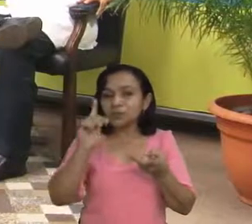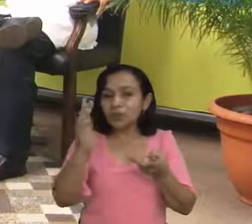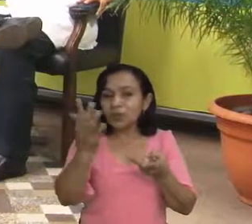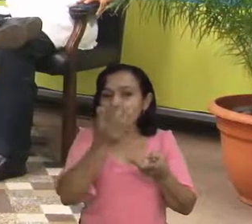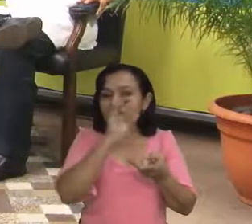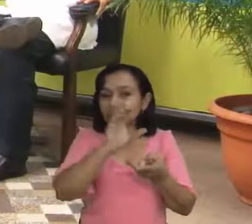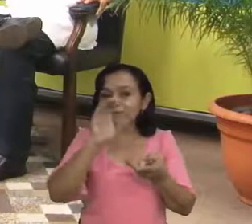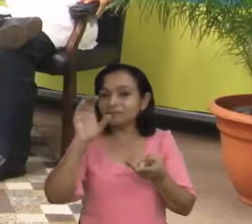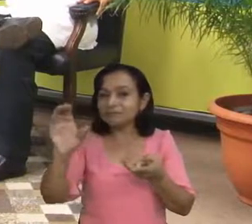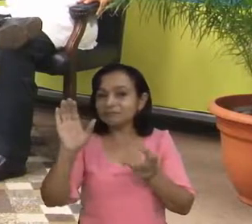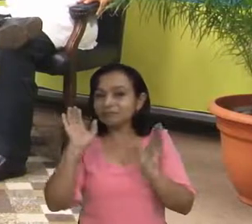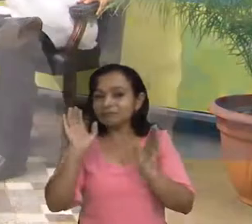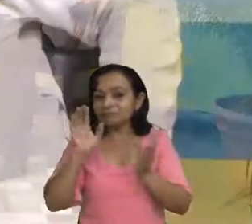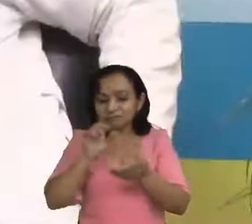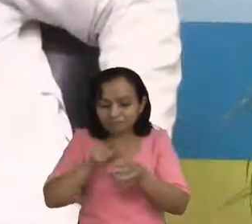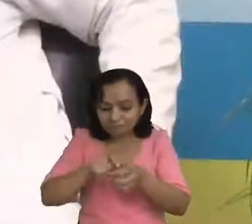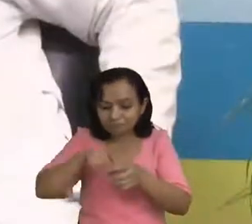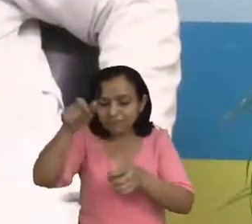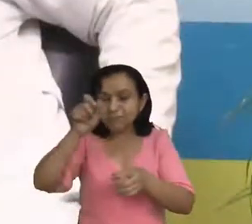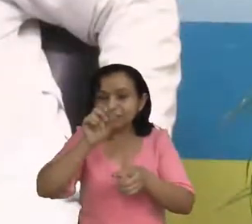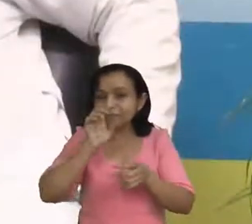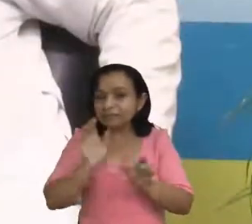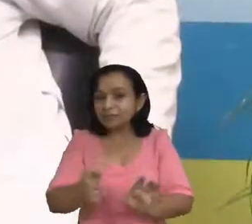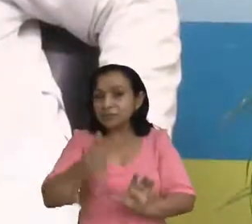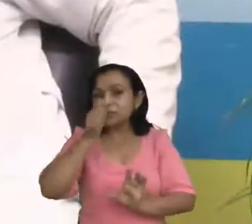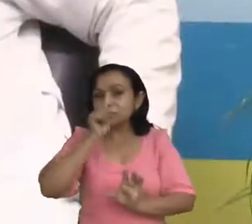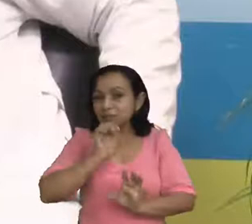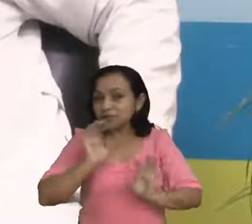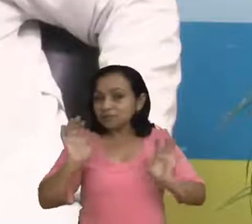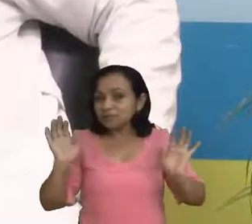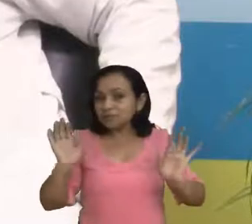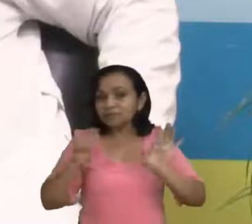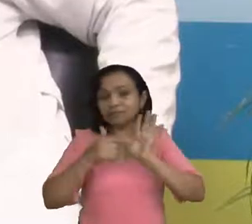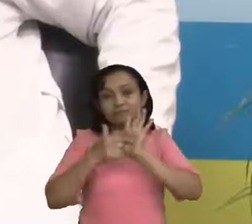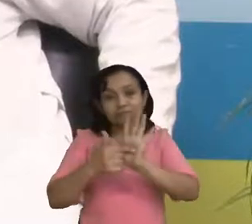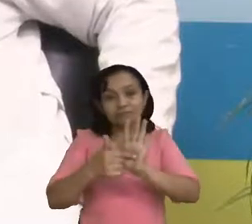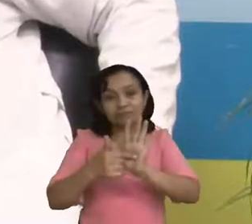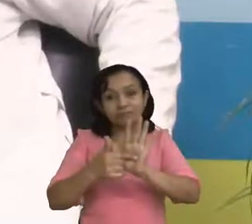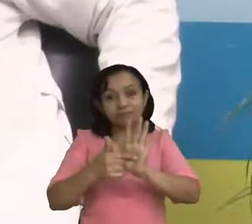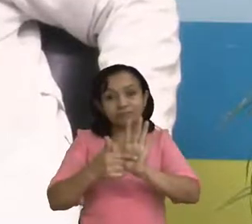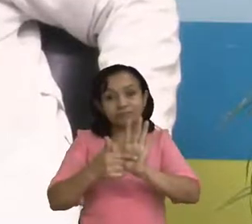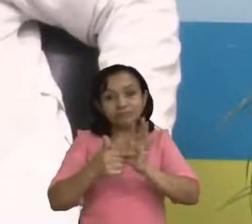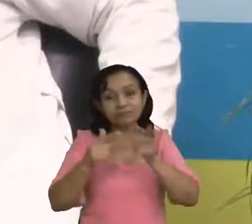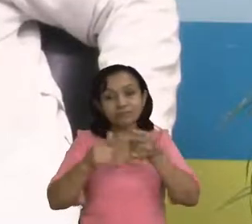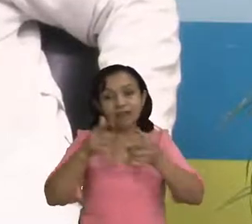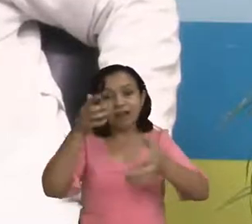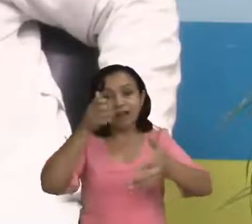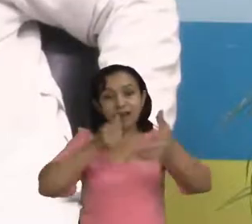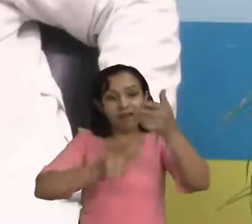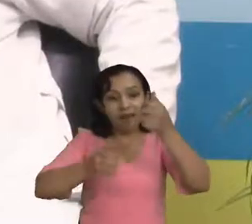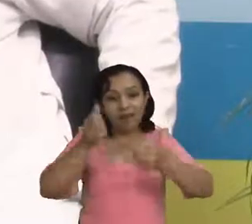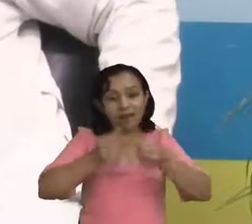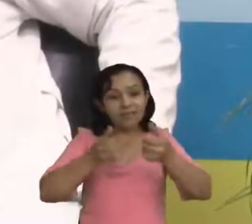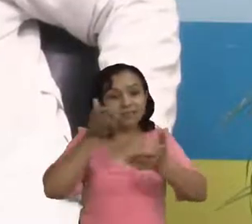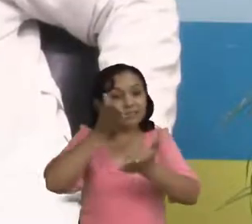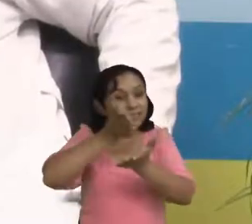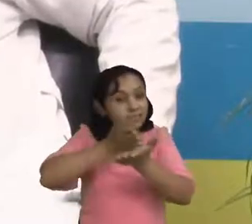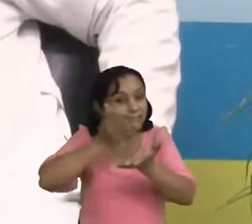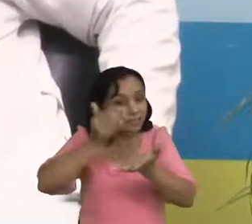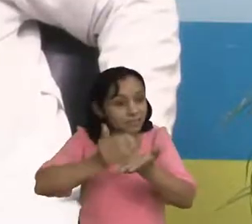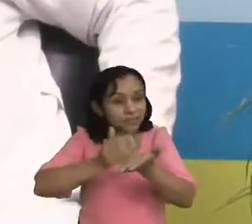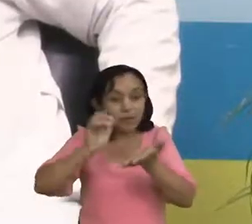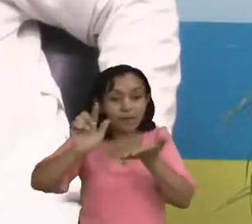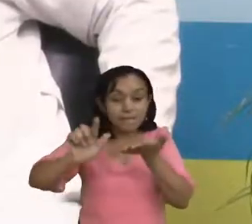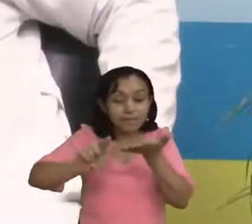que vienen enlatadas, ¿verdad? Estamos hablando, por ejemplo, de oxalatos de calcio, estamos hablando de la leche y de sus derivados. Entonces, ¿qué